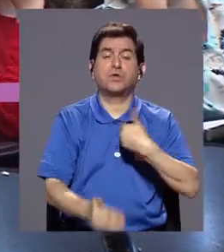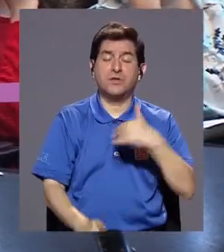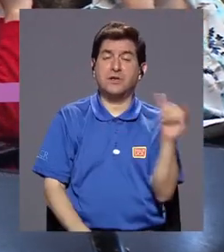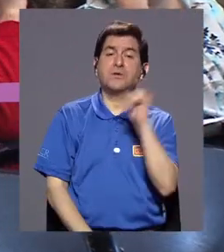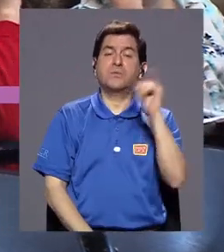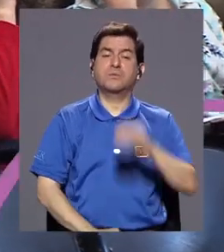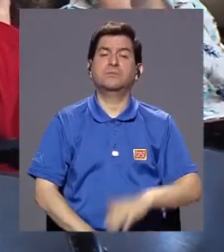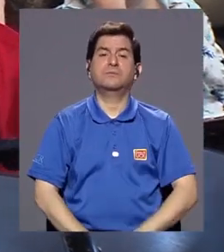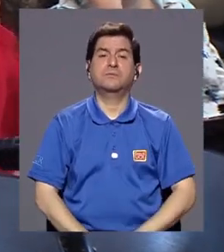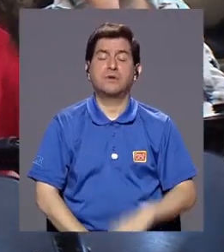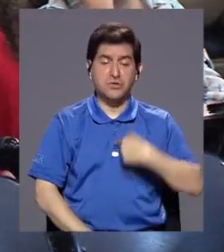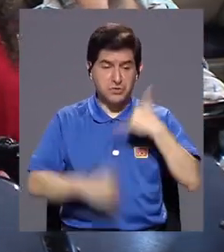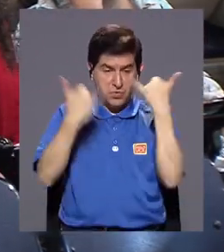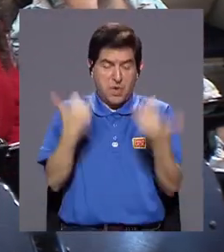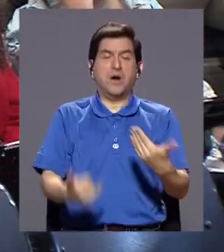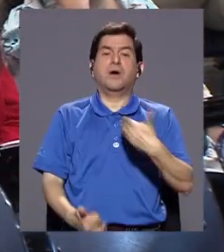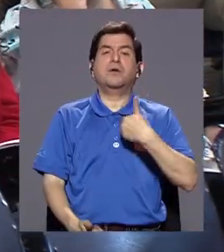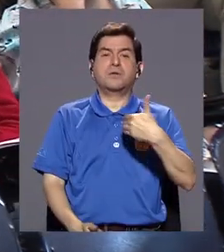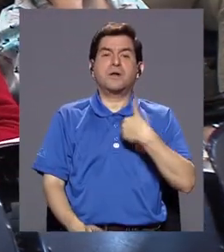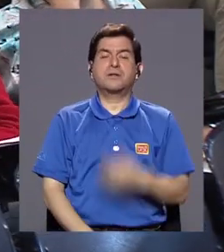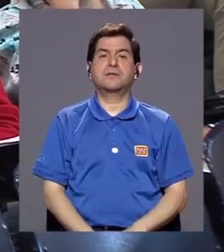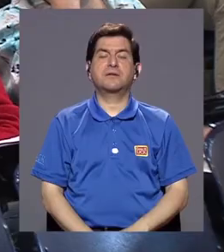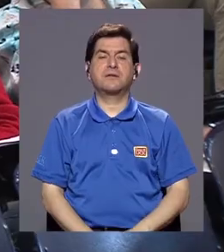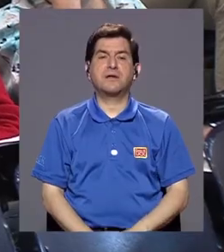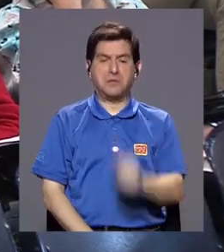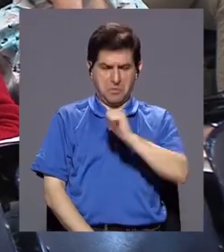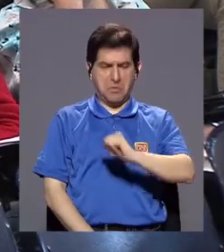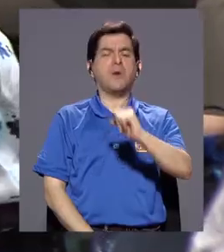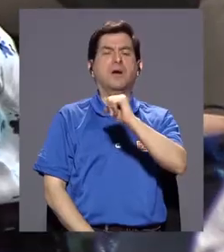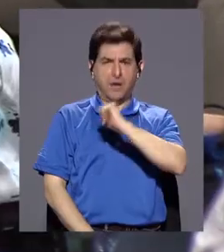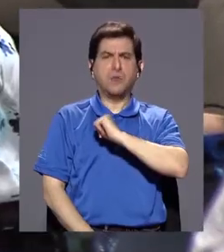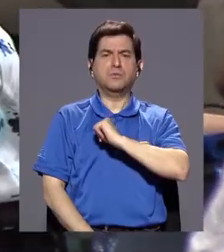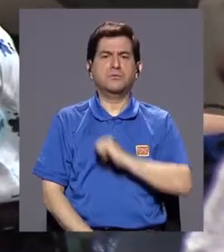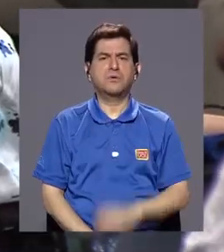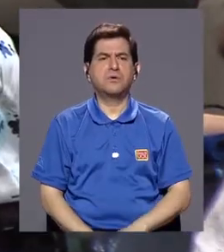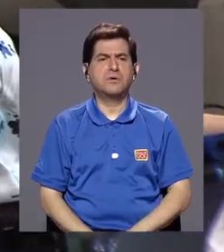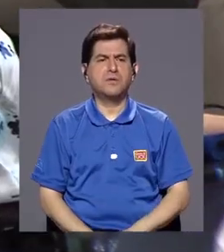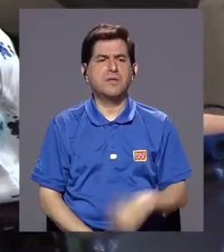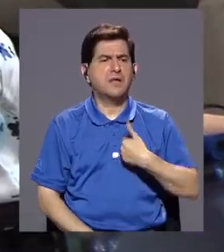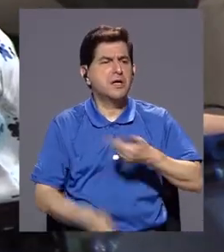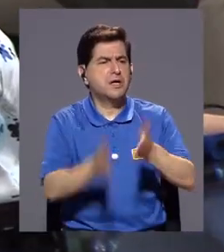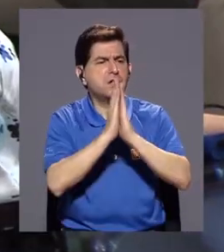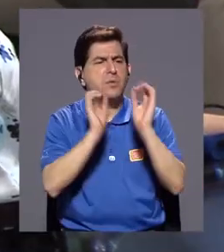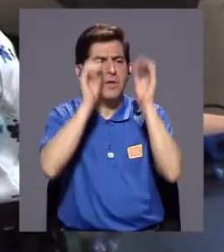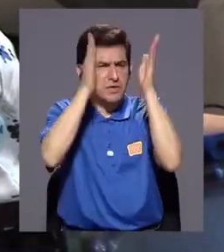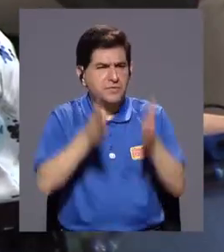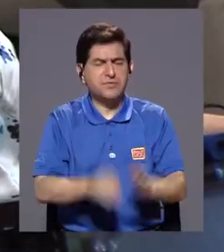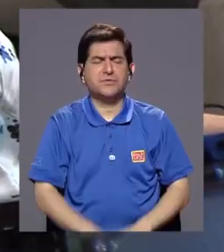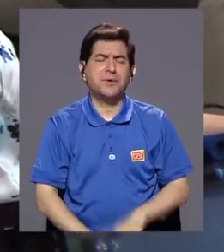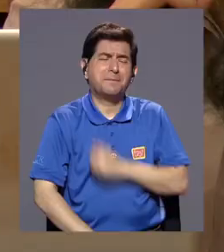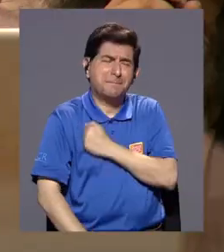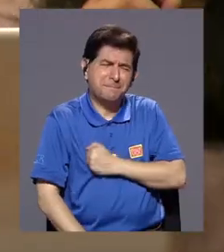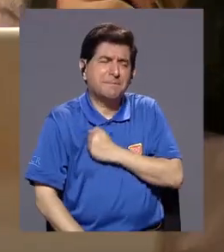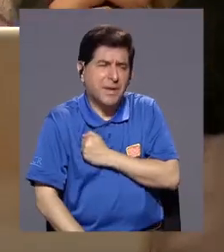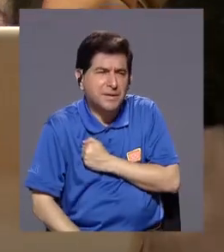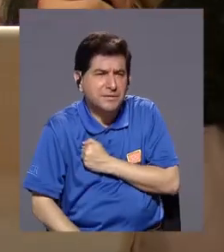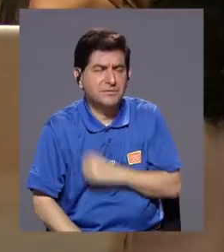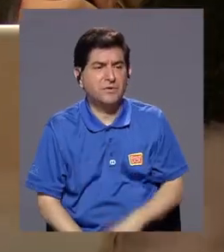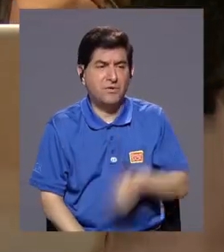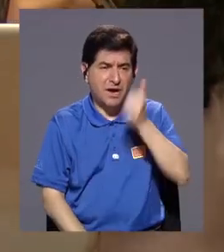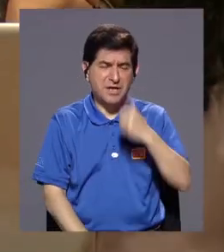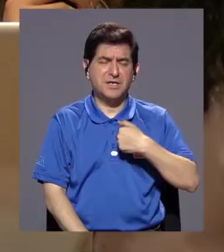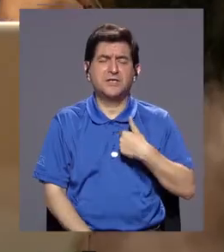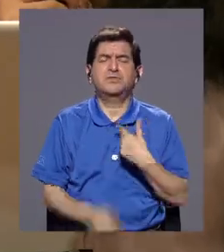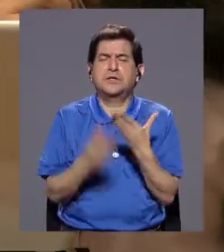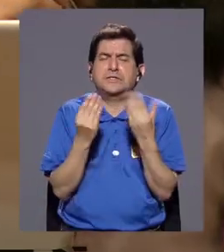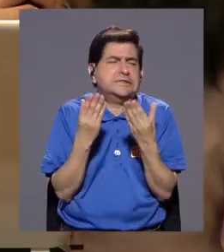ahora tengo la autoridad para poder llegar y pedirle al profesor, profe, disculpe, ayer tuve un ataque de pánico, no pude